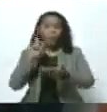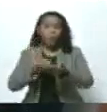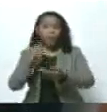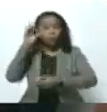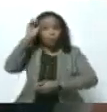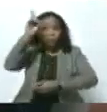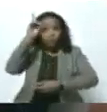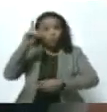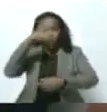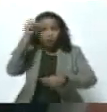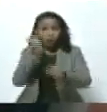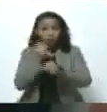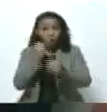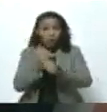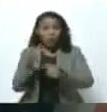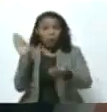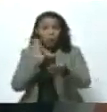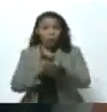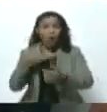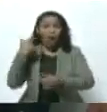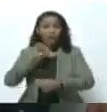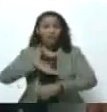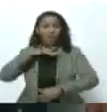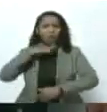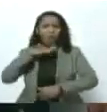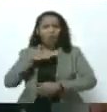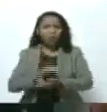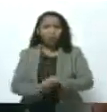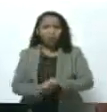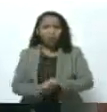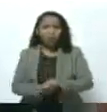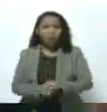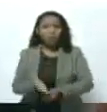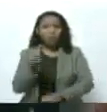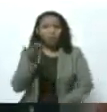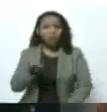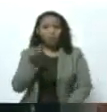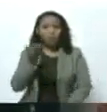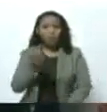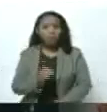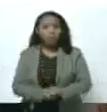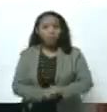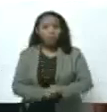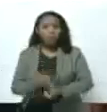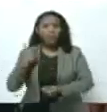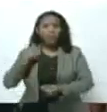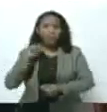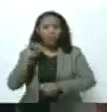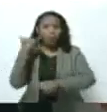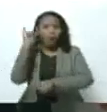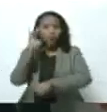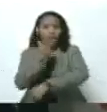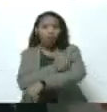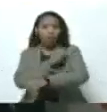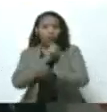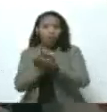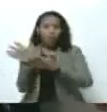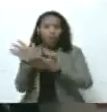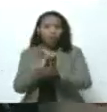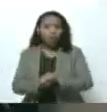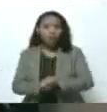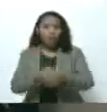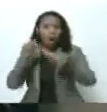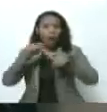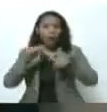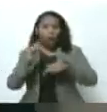docentes, y los docentes sí los ponemos, tenemos bastante al día todos. La docencia es muy importante. Tenemos la vacuna gratuita. Aquí